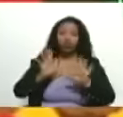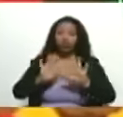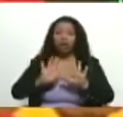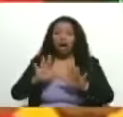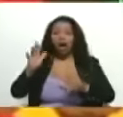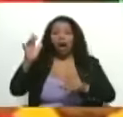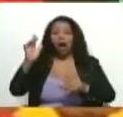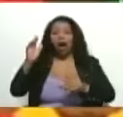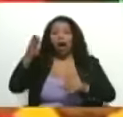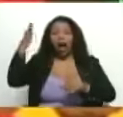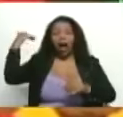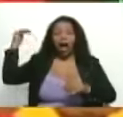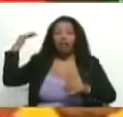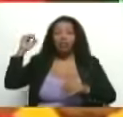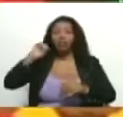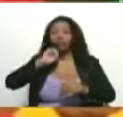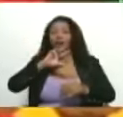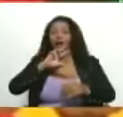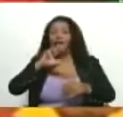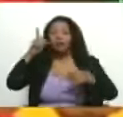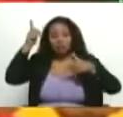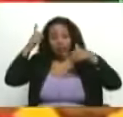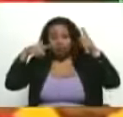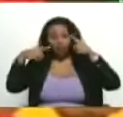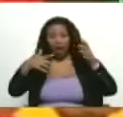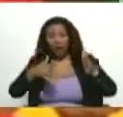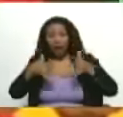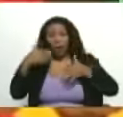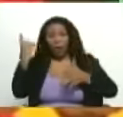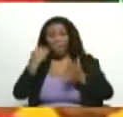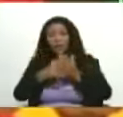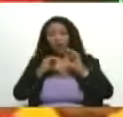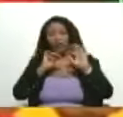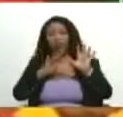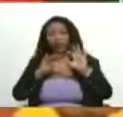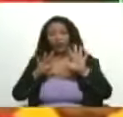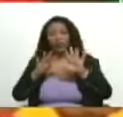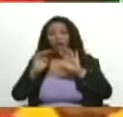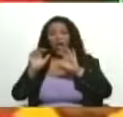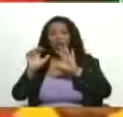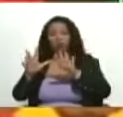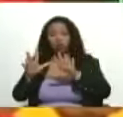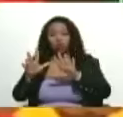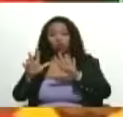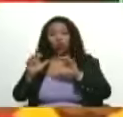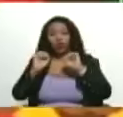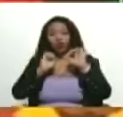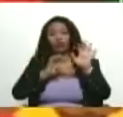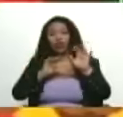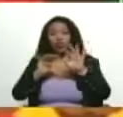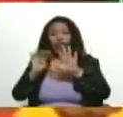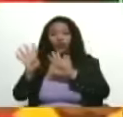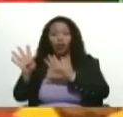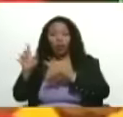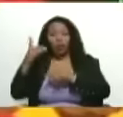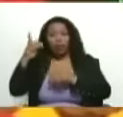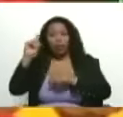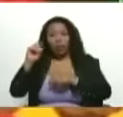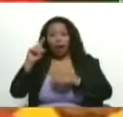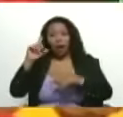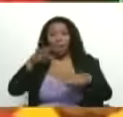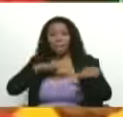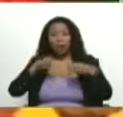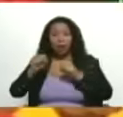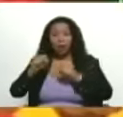Chávez, ganó las elecciones en el 98, 99, el imperialismo apuntó hacia Venezuela.